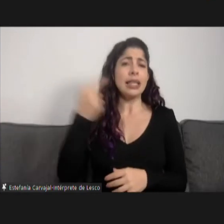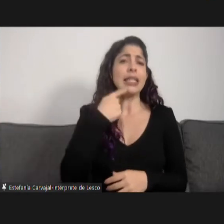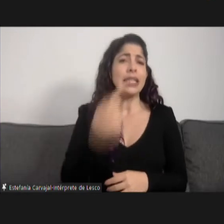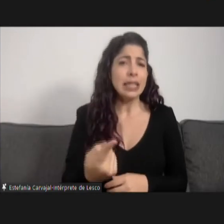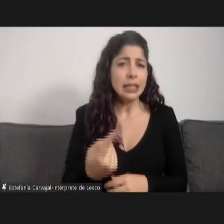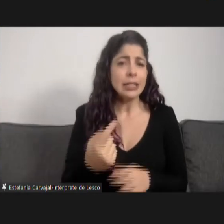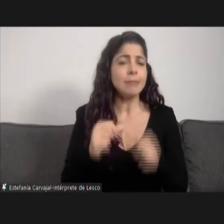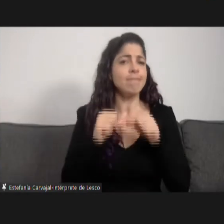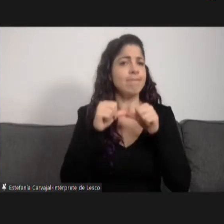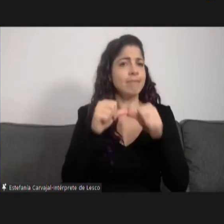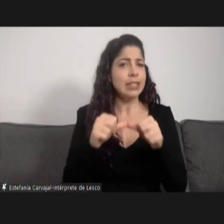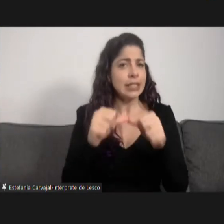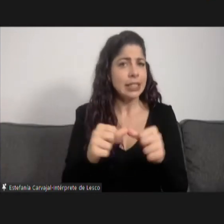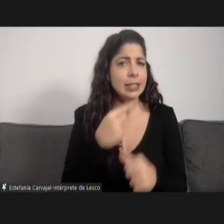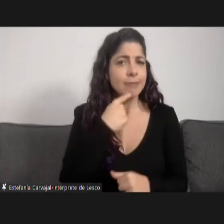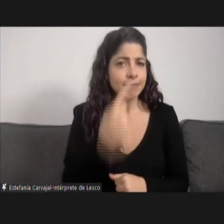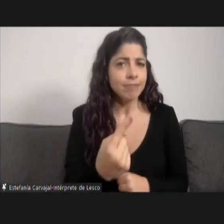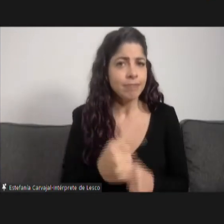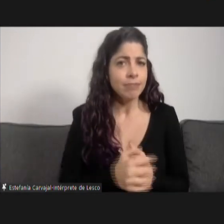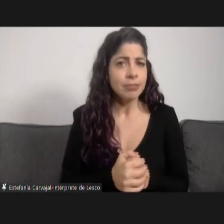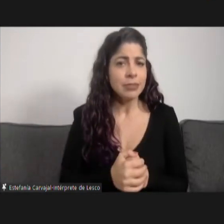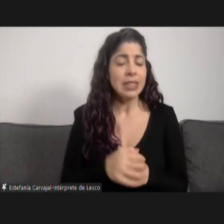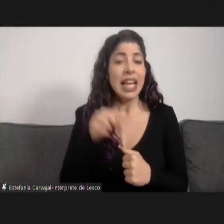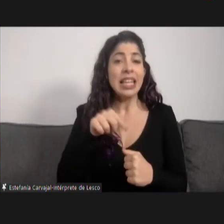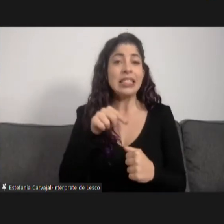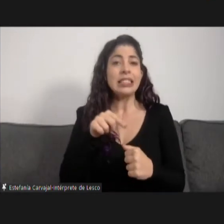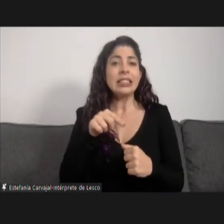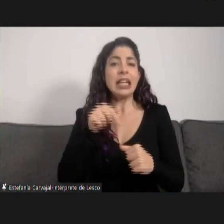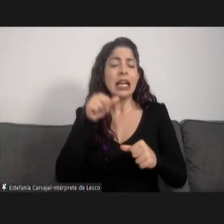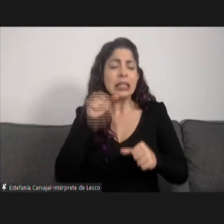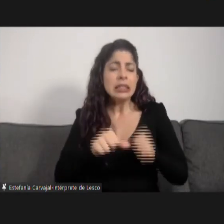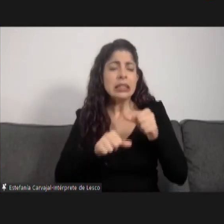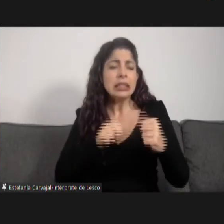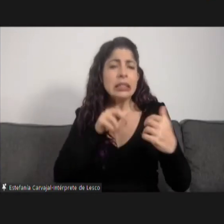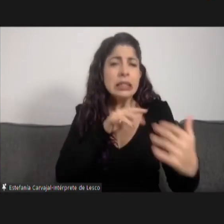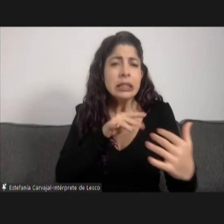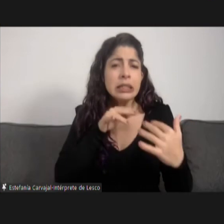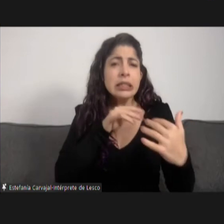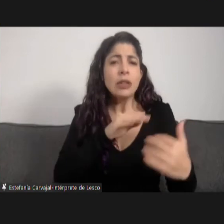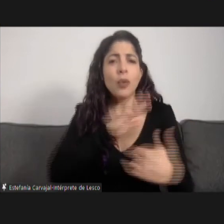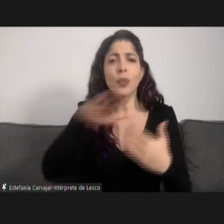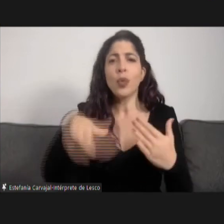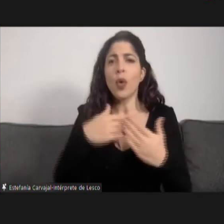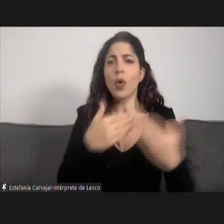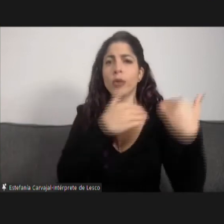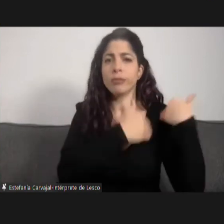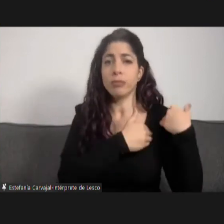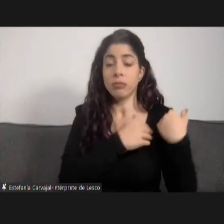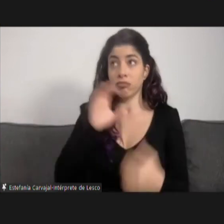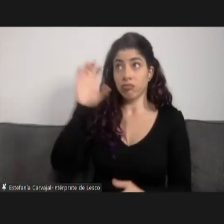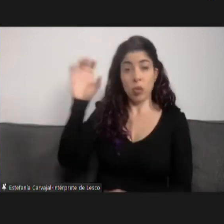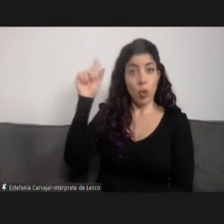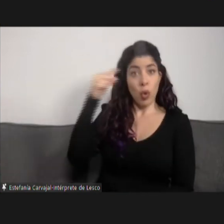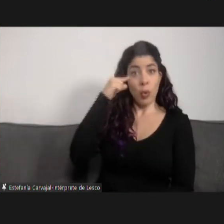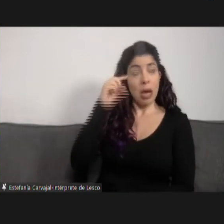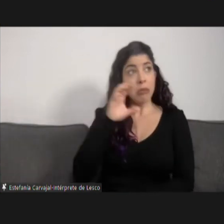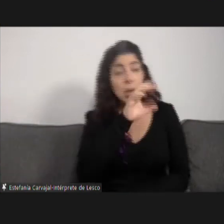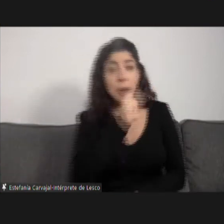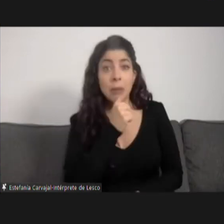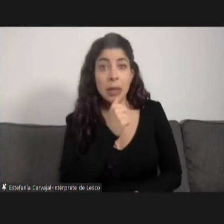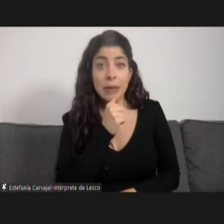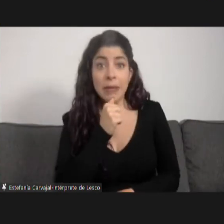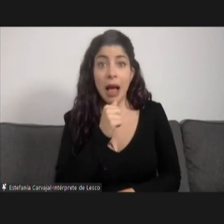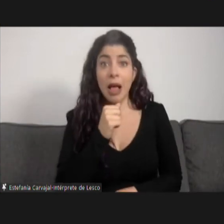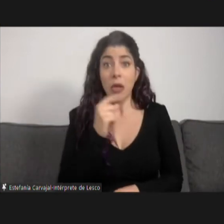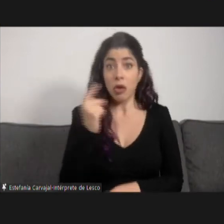diciendo. Es una batalla que llevamos todos y todas. No es solamente el gobierno, no es el sector privado, no